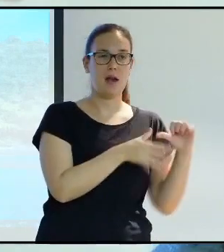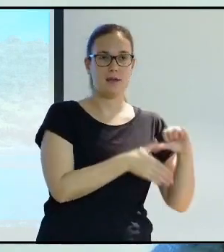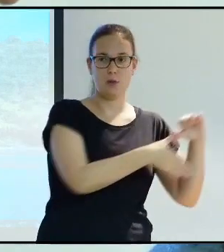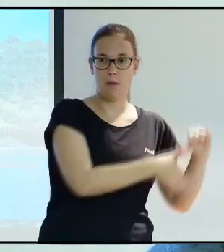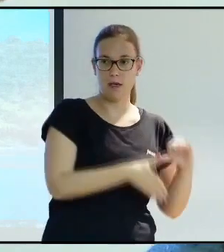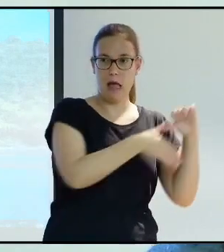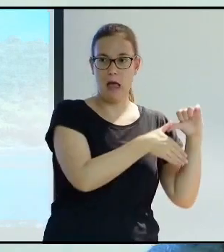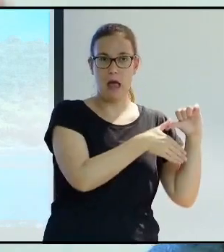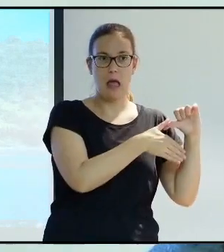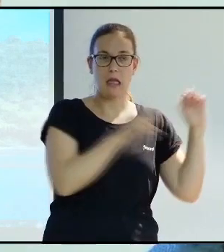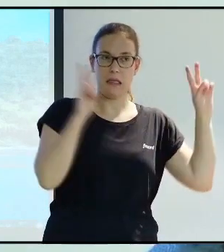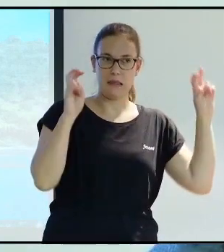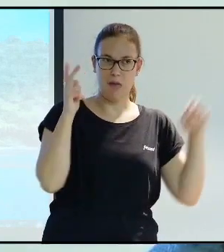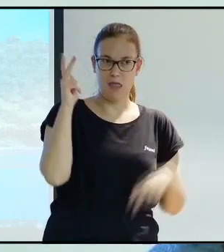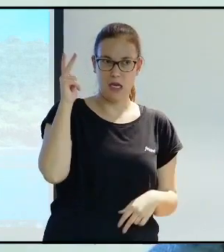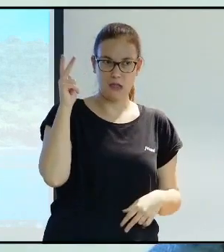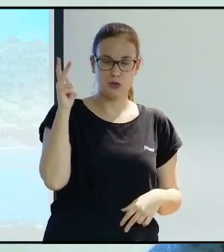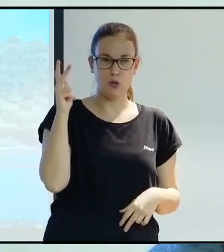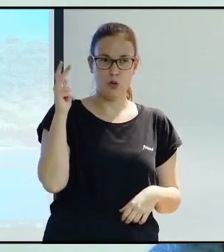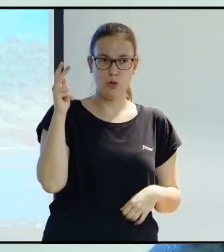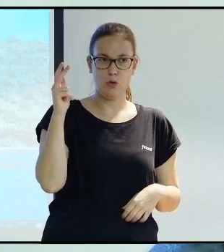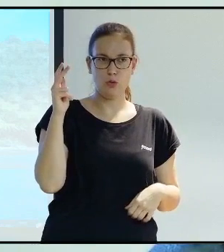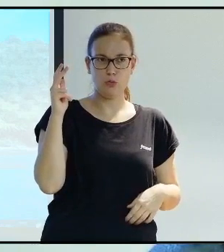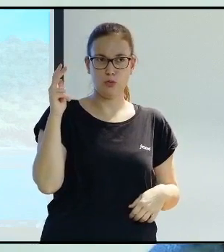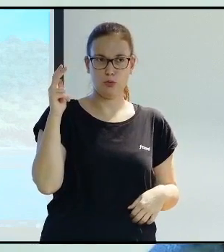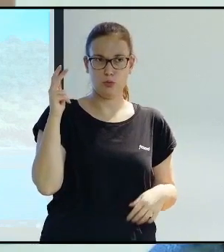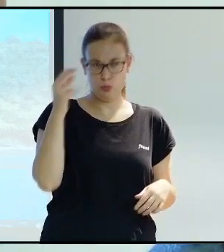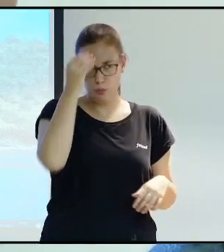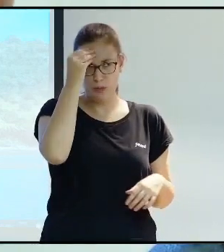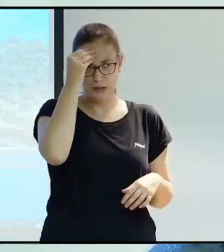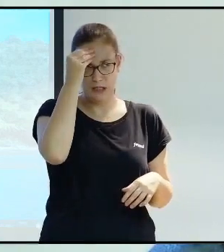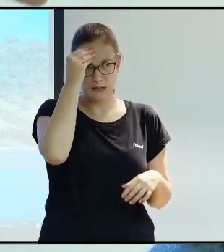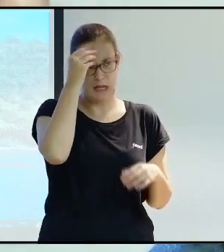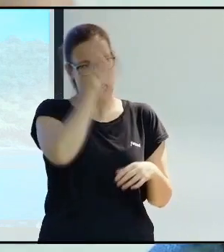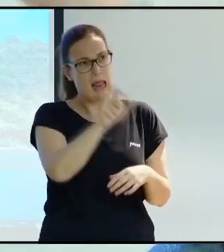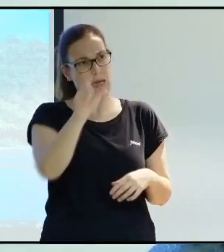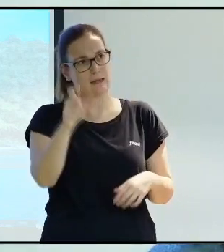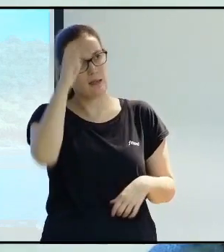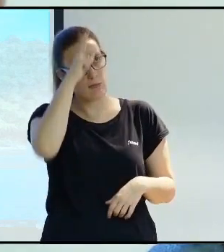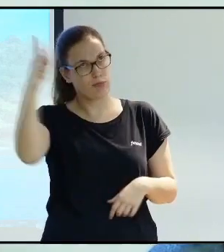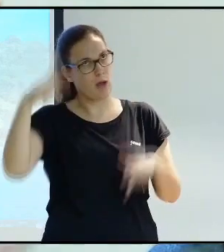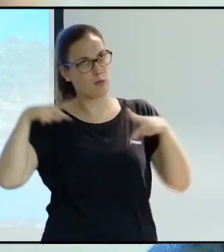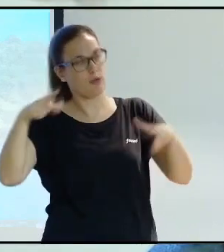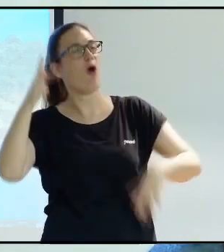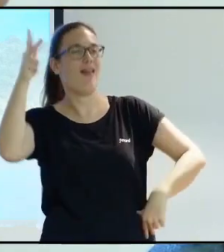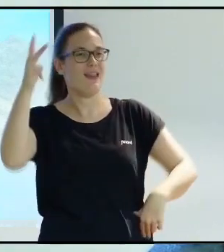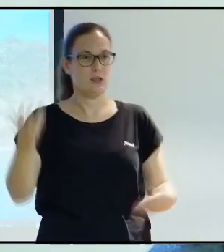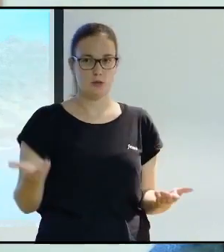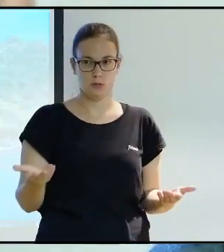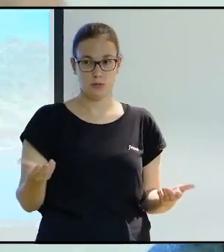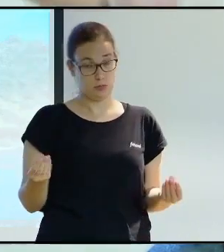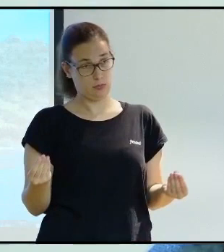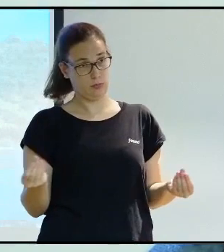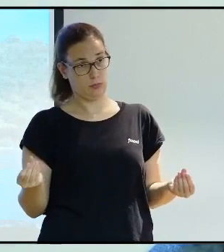demás, eso no está calado en el imaginario colectivo. O sea, tú no le entres a los problemas de